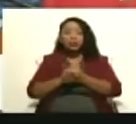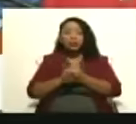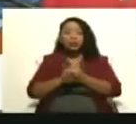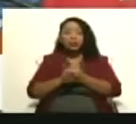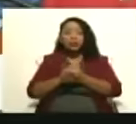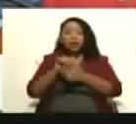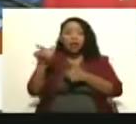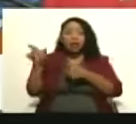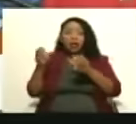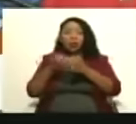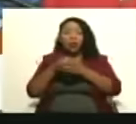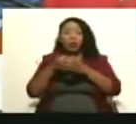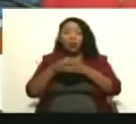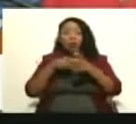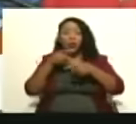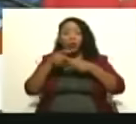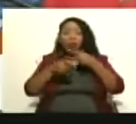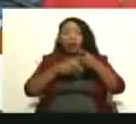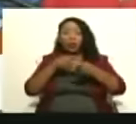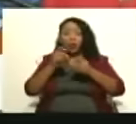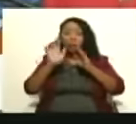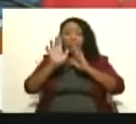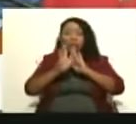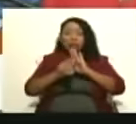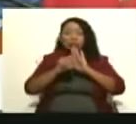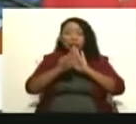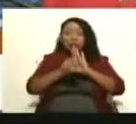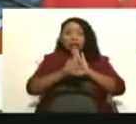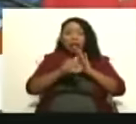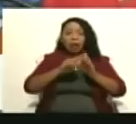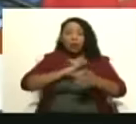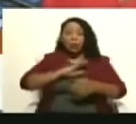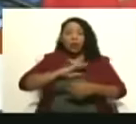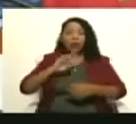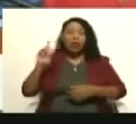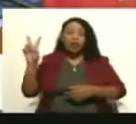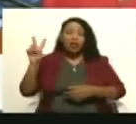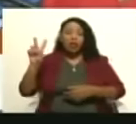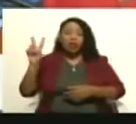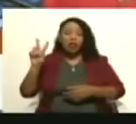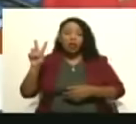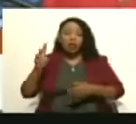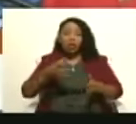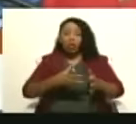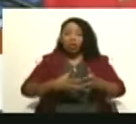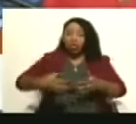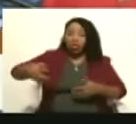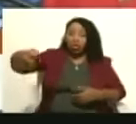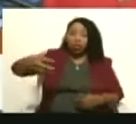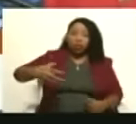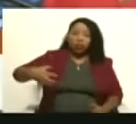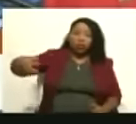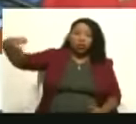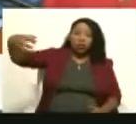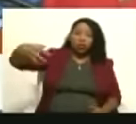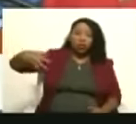esa élite política, robándole a la República Bolivariana de Venezuela y extrayendo